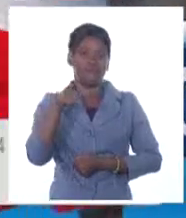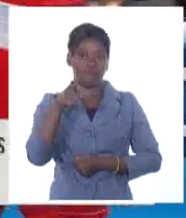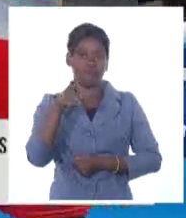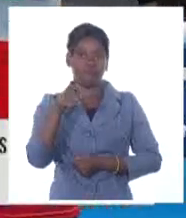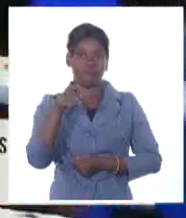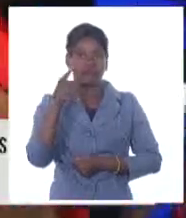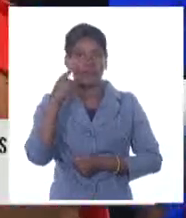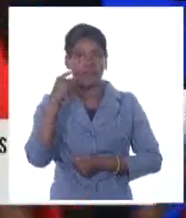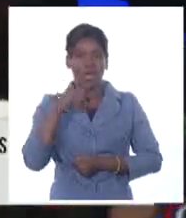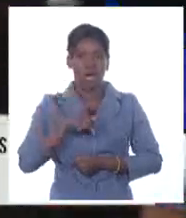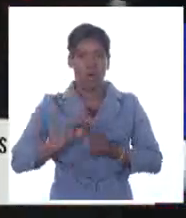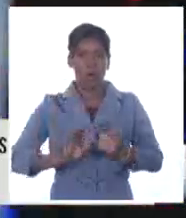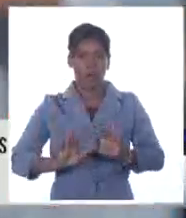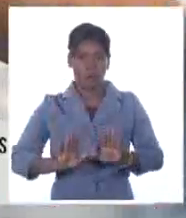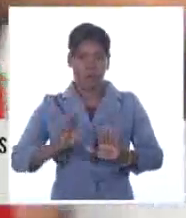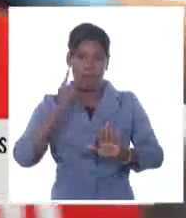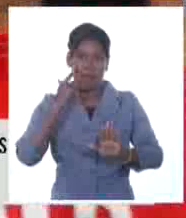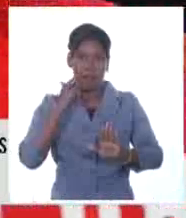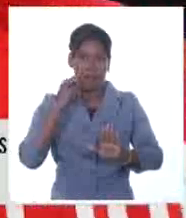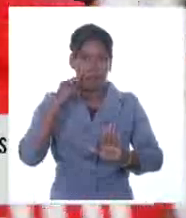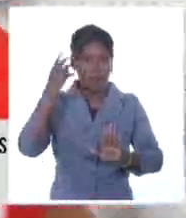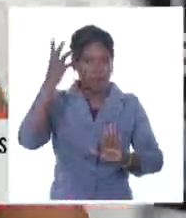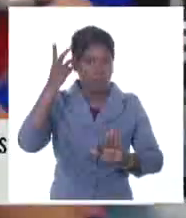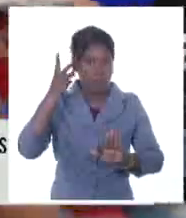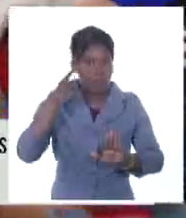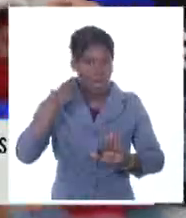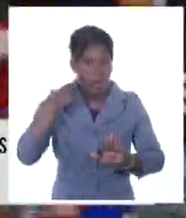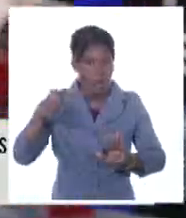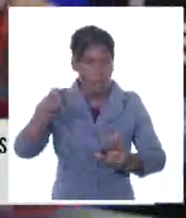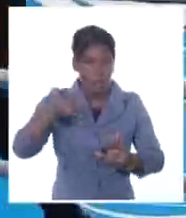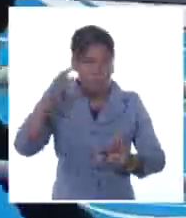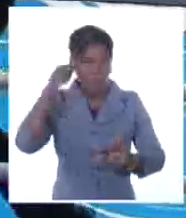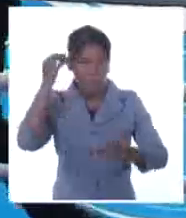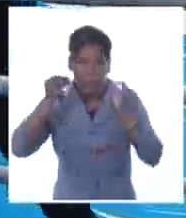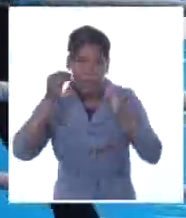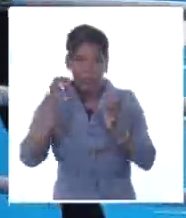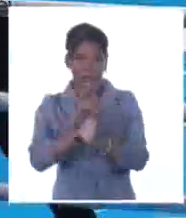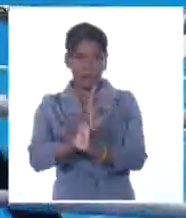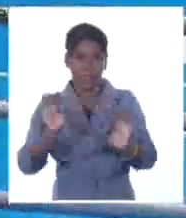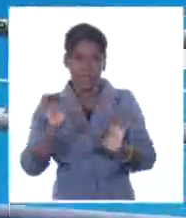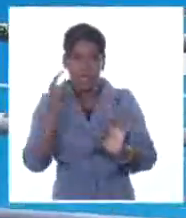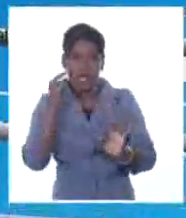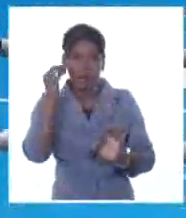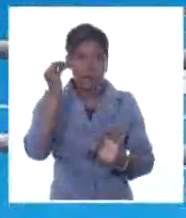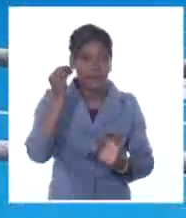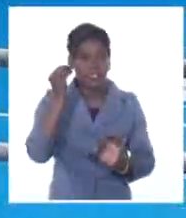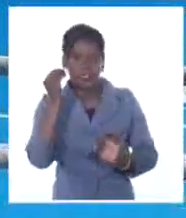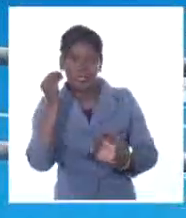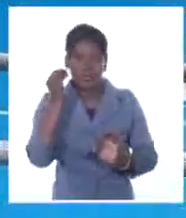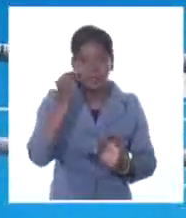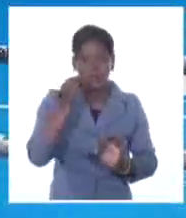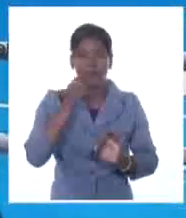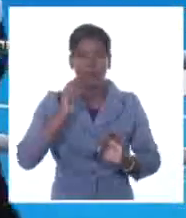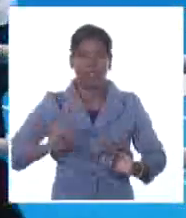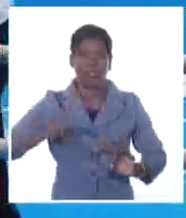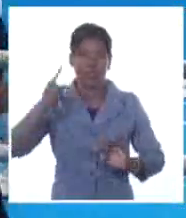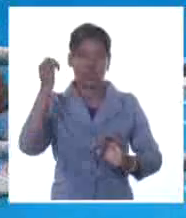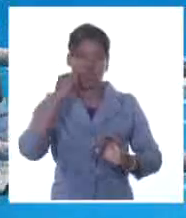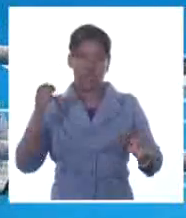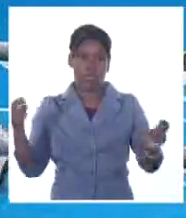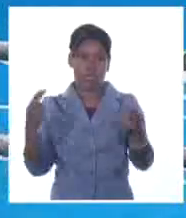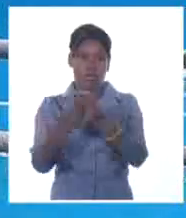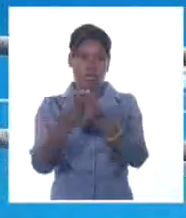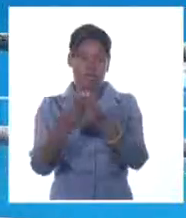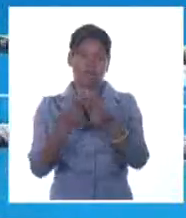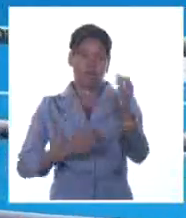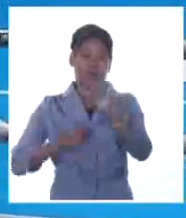ahora la espera de lo que hagan los especialistas de nuestro país para que pueda presentarse en su segunda